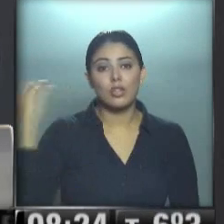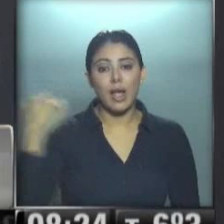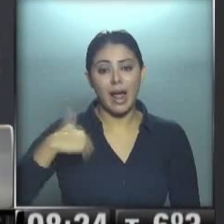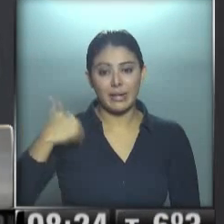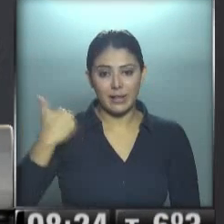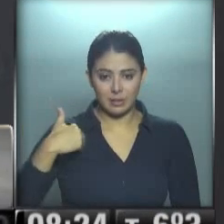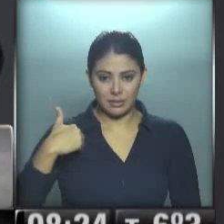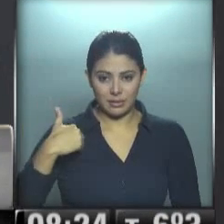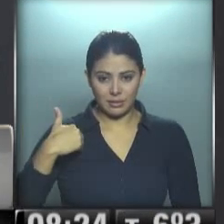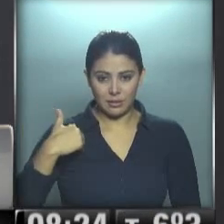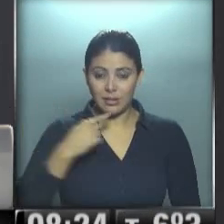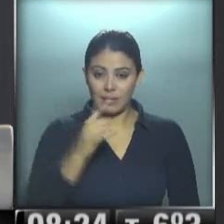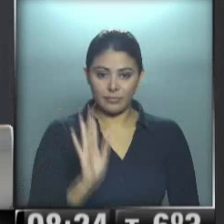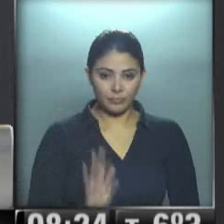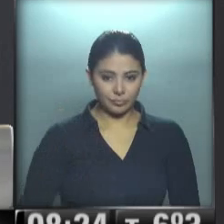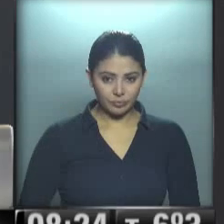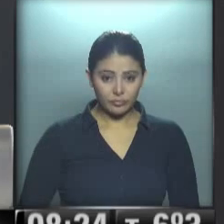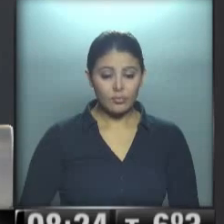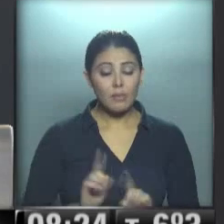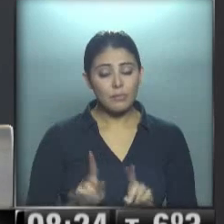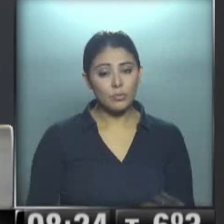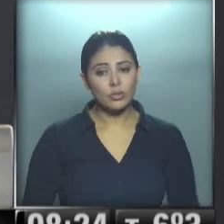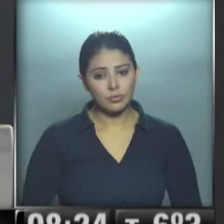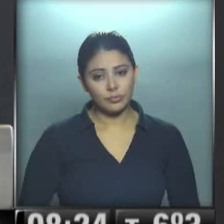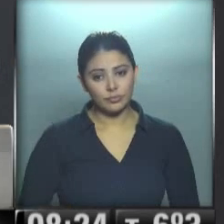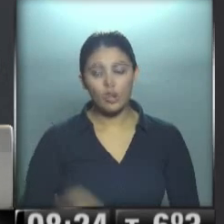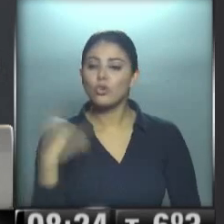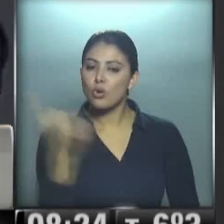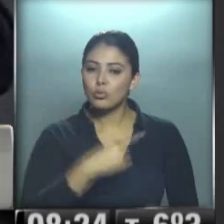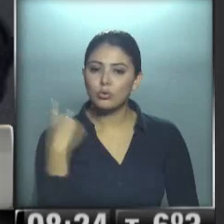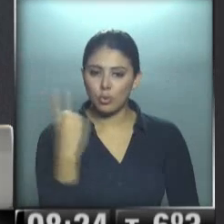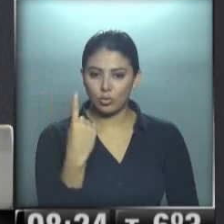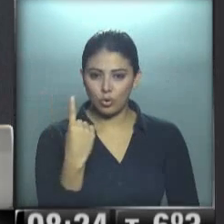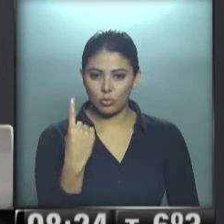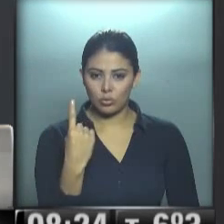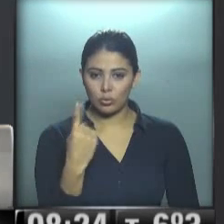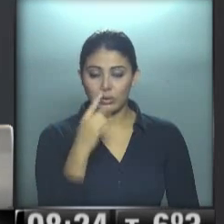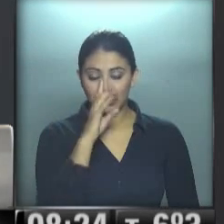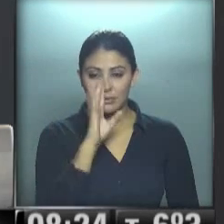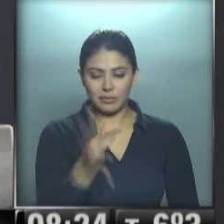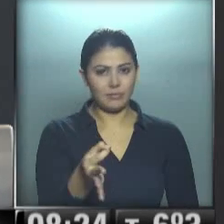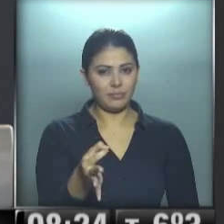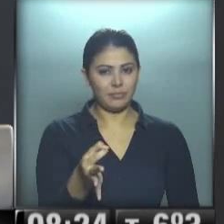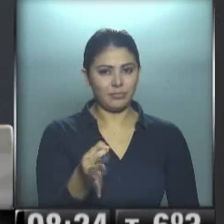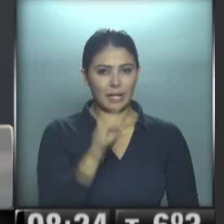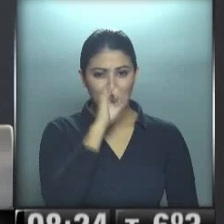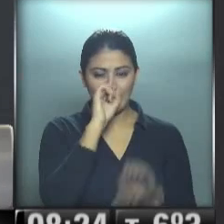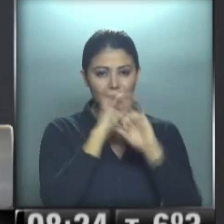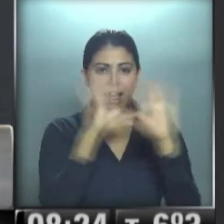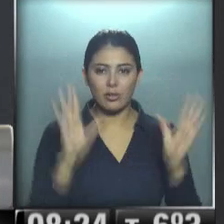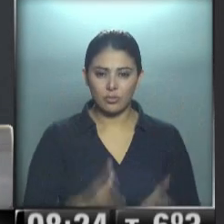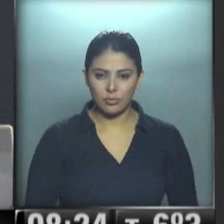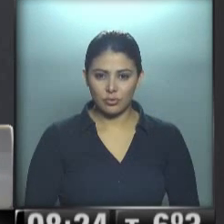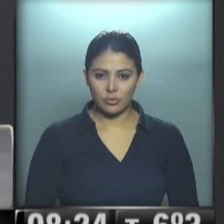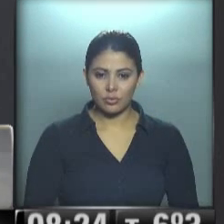argentina establece y en este contexto lo que nosotros advertimos claramente es que